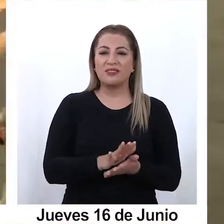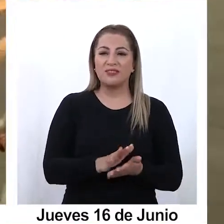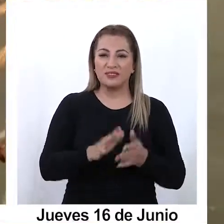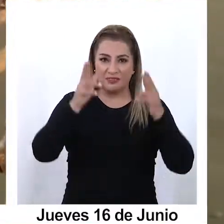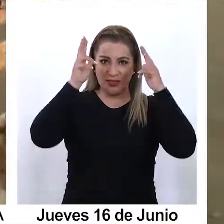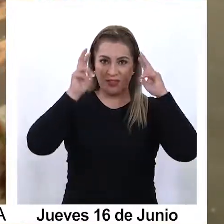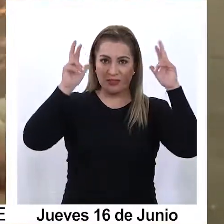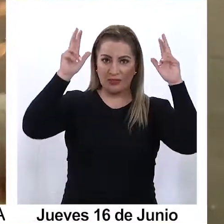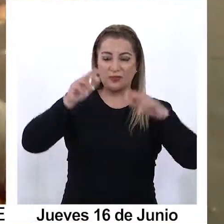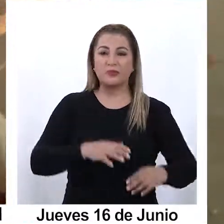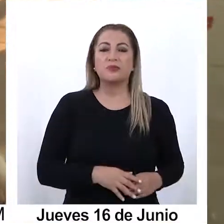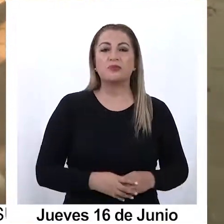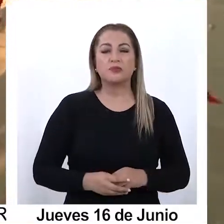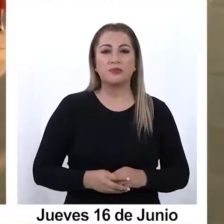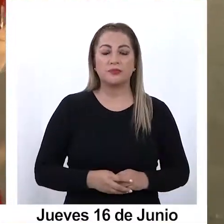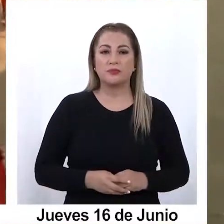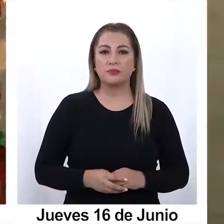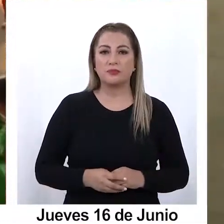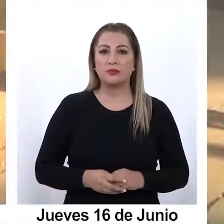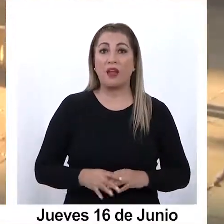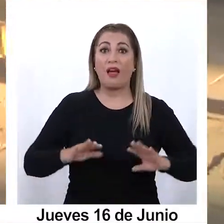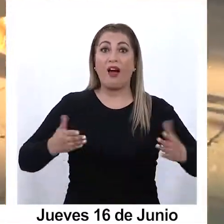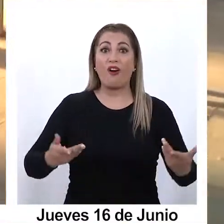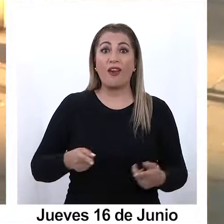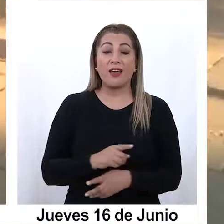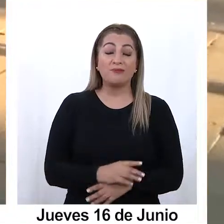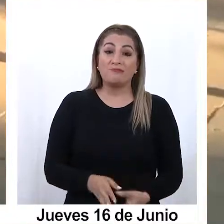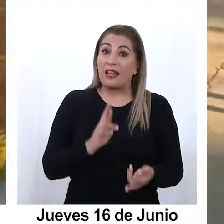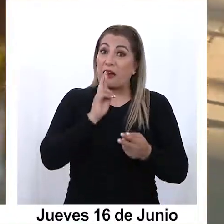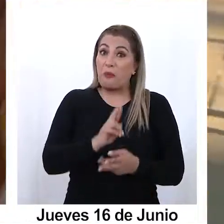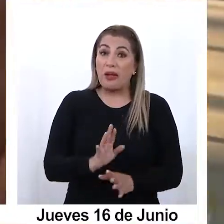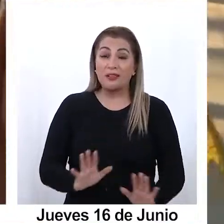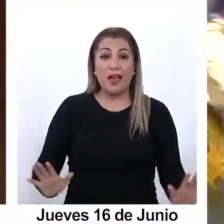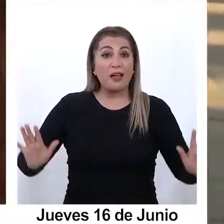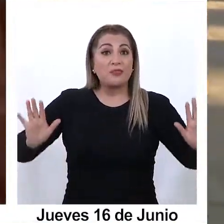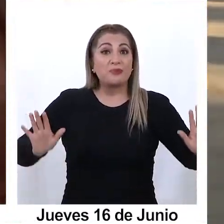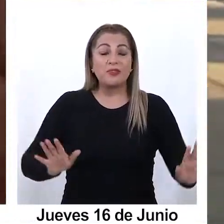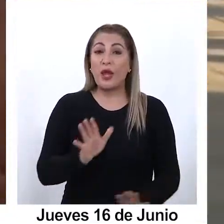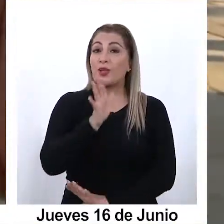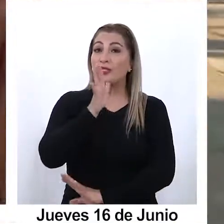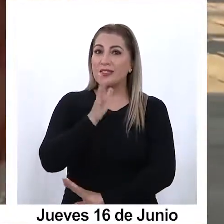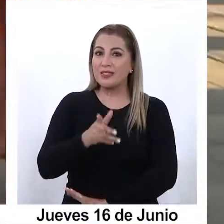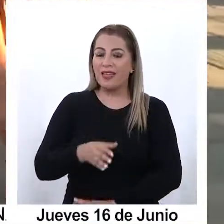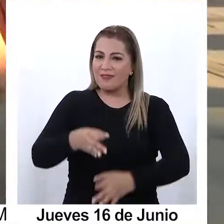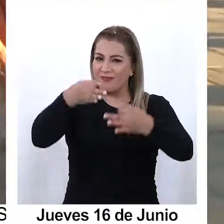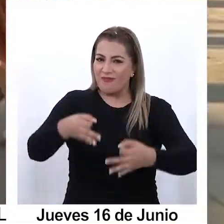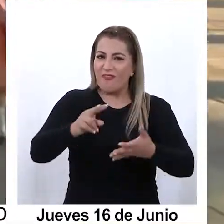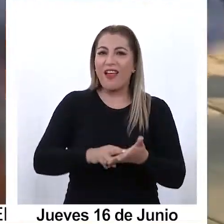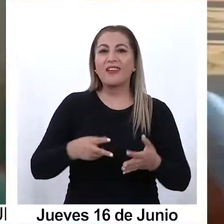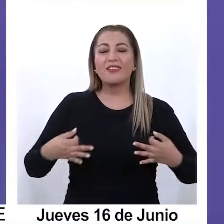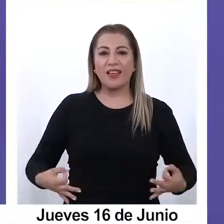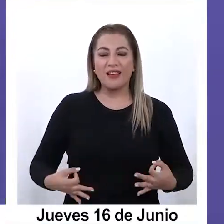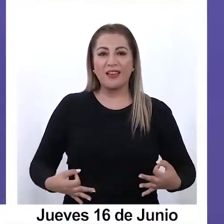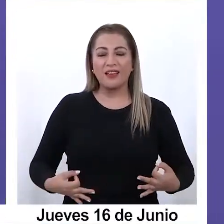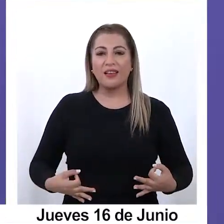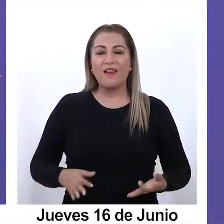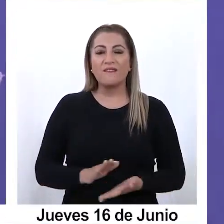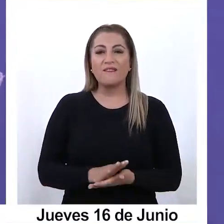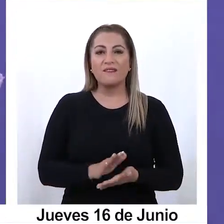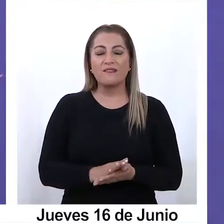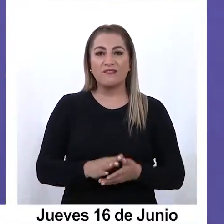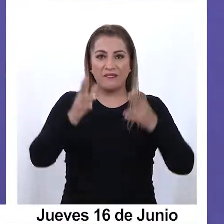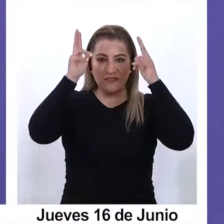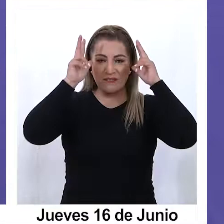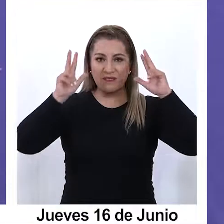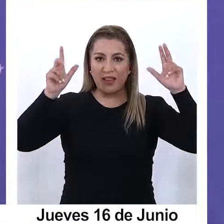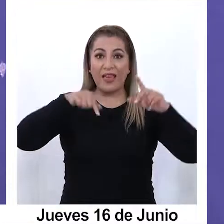celebración como esta. Raya para la suma. Todavía no se sabe, a ciencia cierta, si la